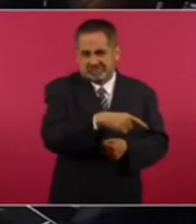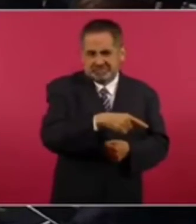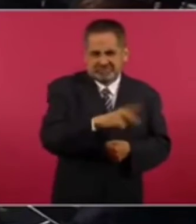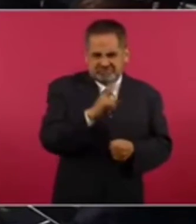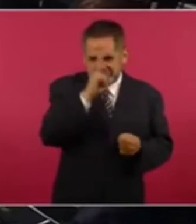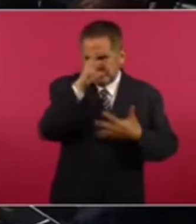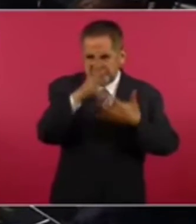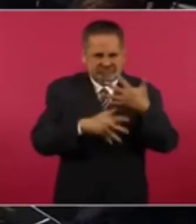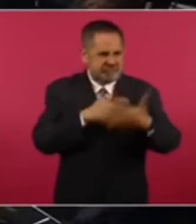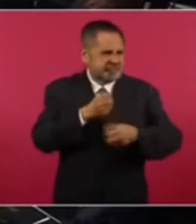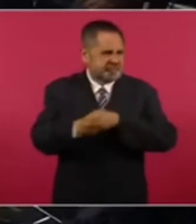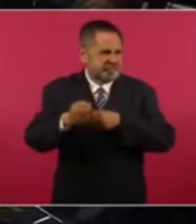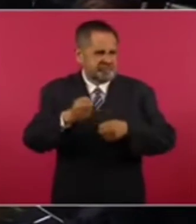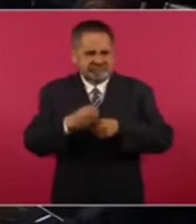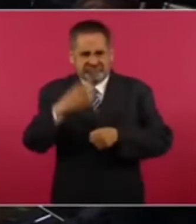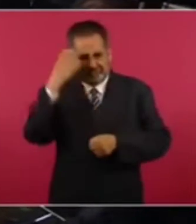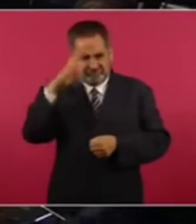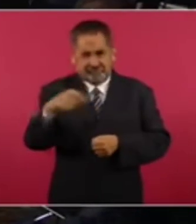de violencia.